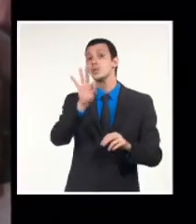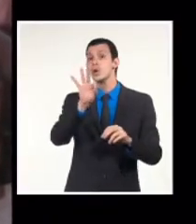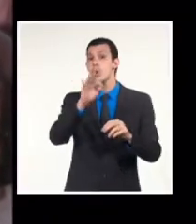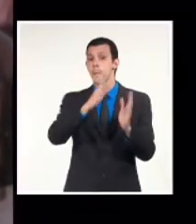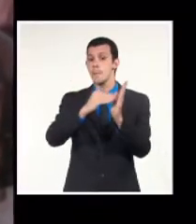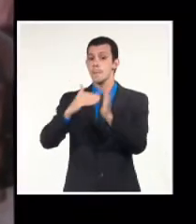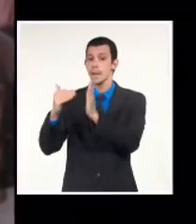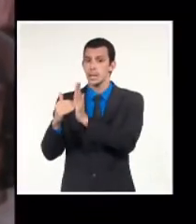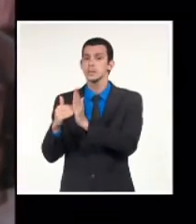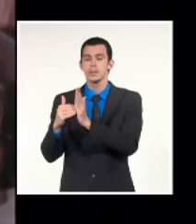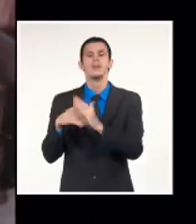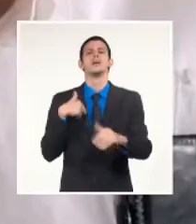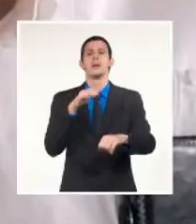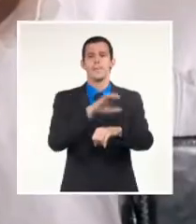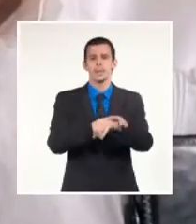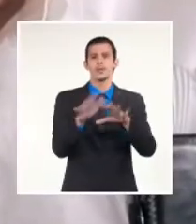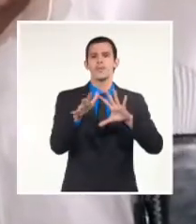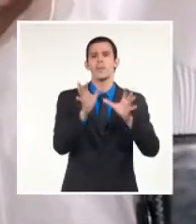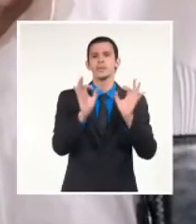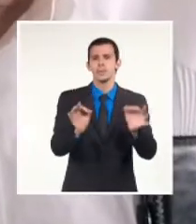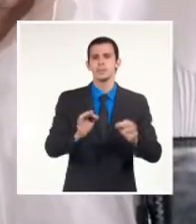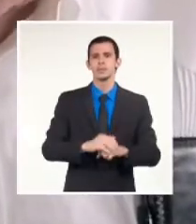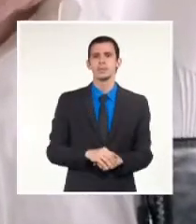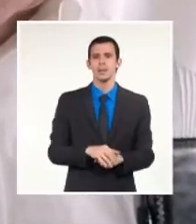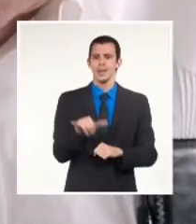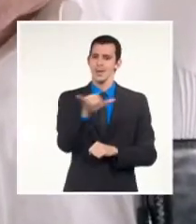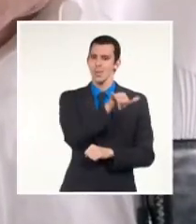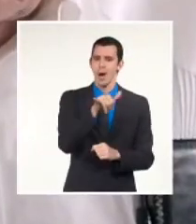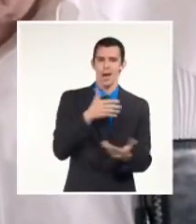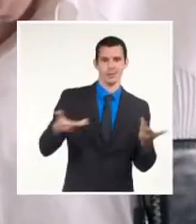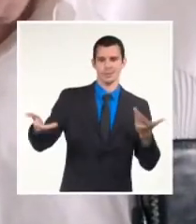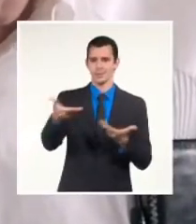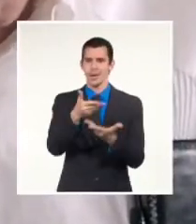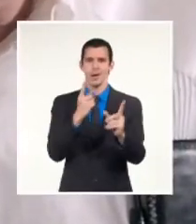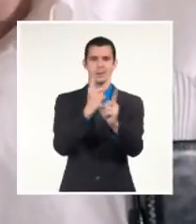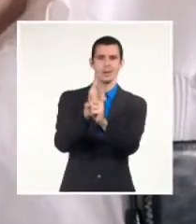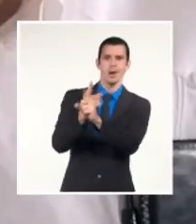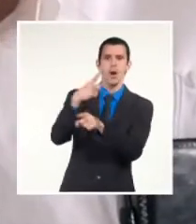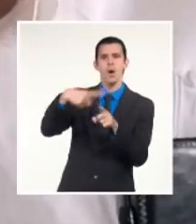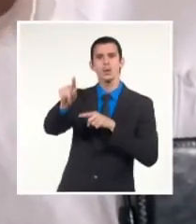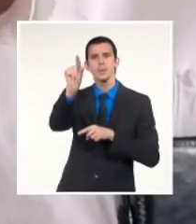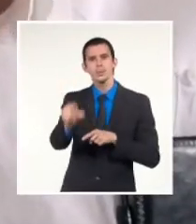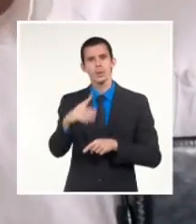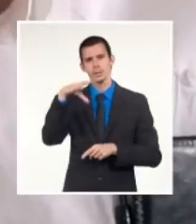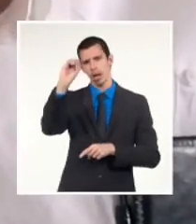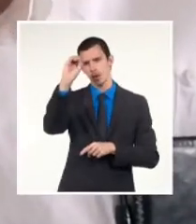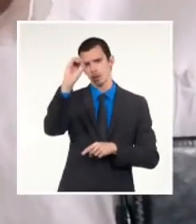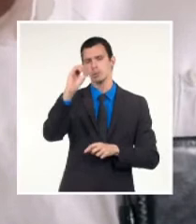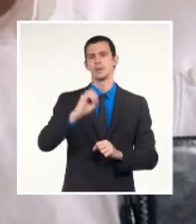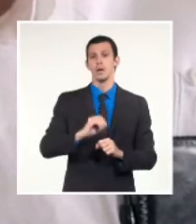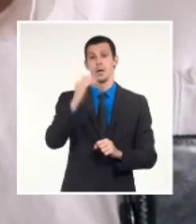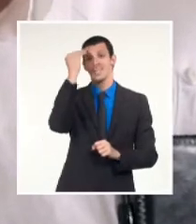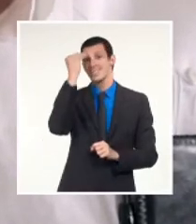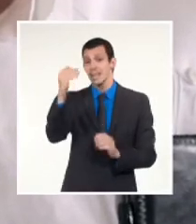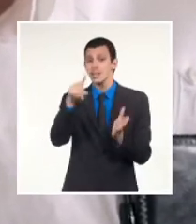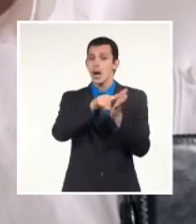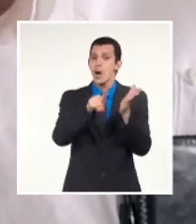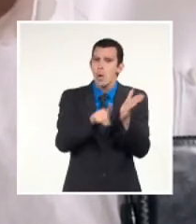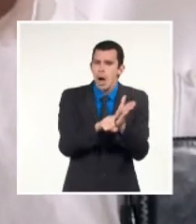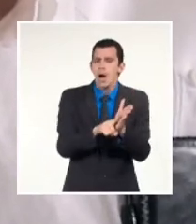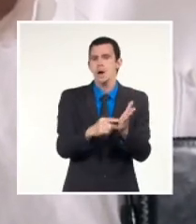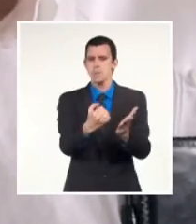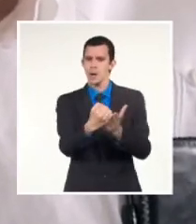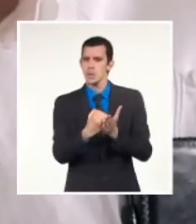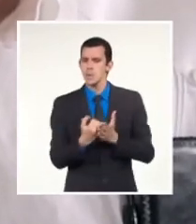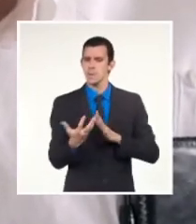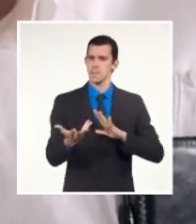de Chicago, Michael Dodge. Una corte lo declaró un usual punishment, castigo